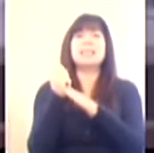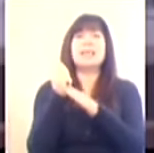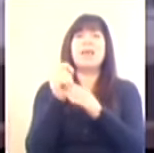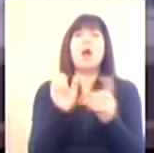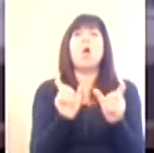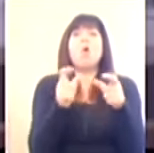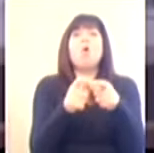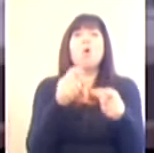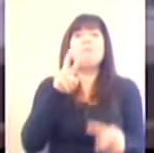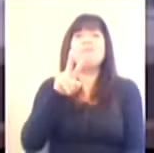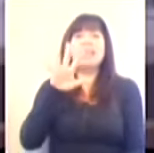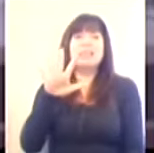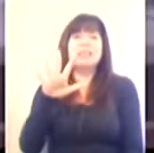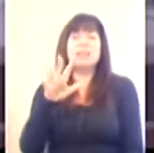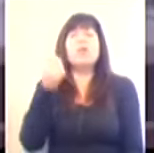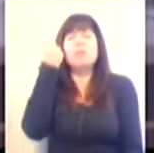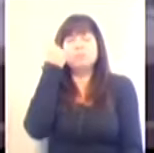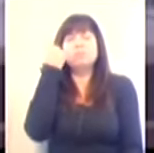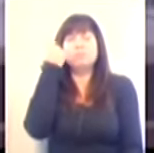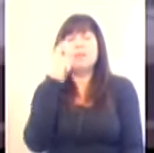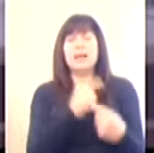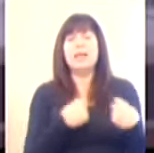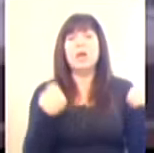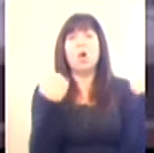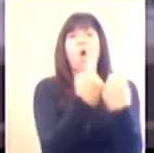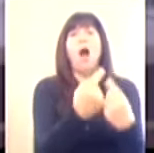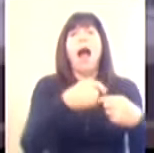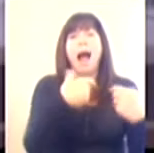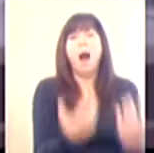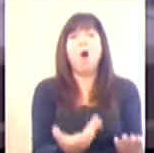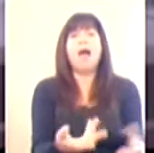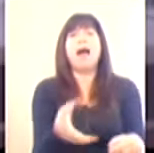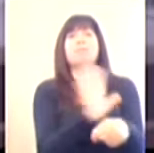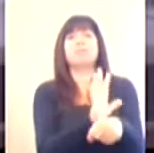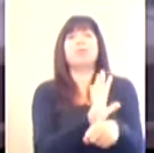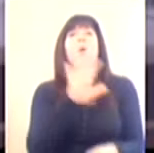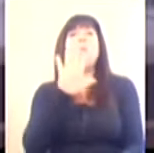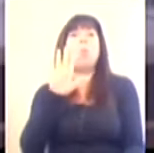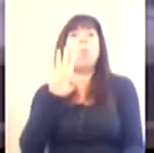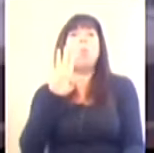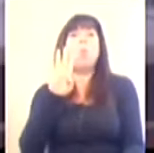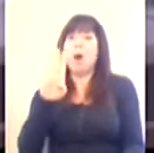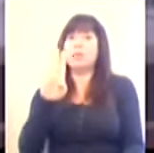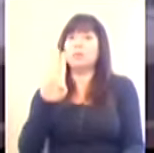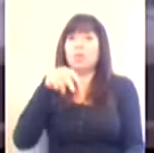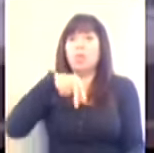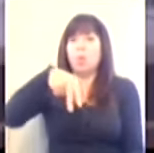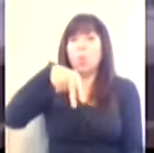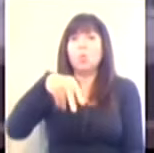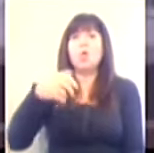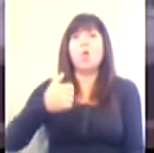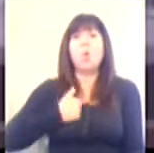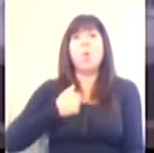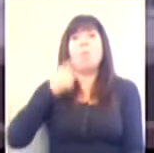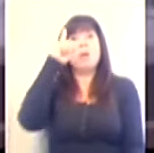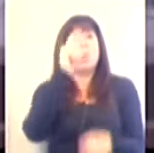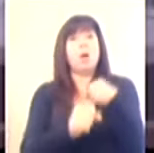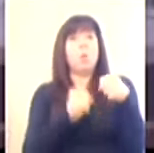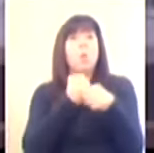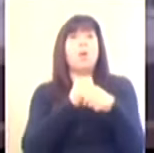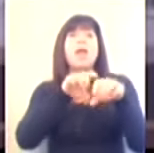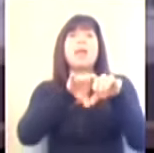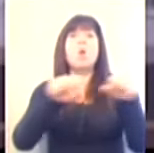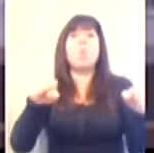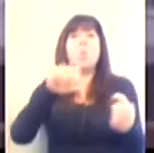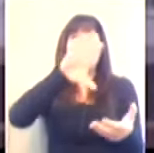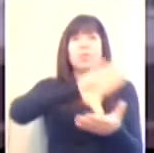en el contexto en que estamos. Hoy, 4 de junio, se cumple un año del acuerdo que hicimos como